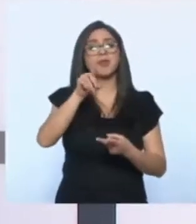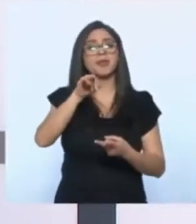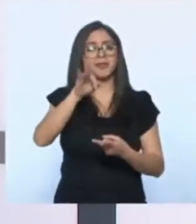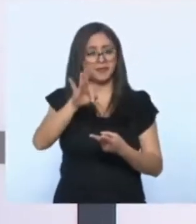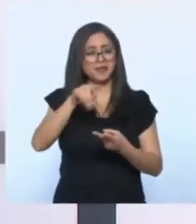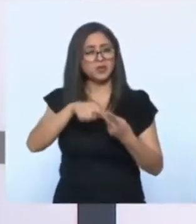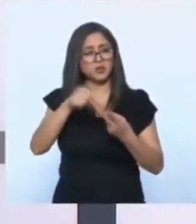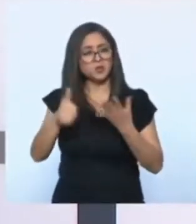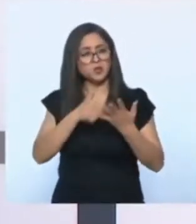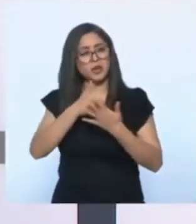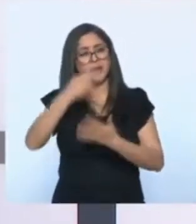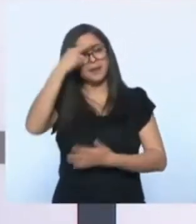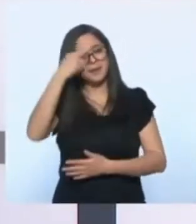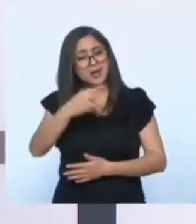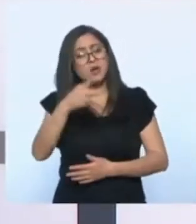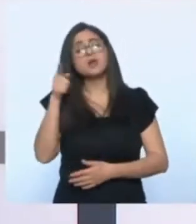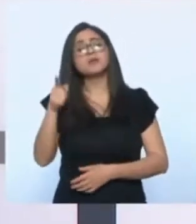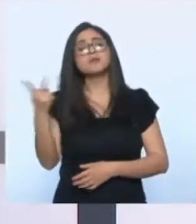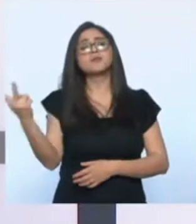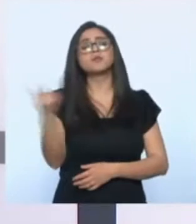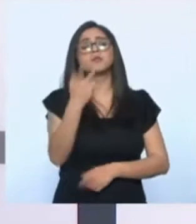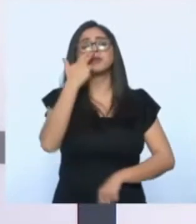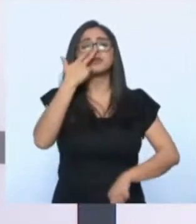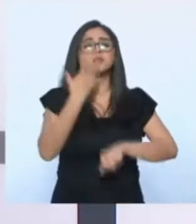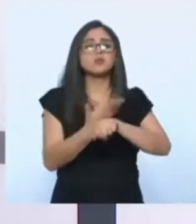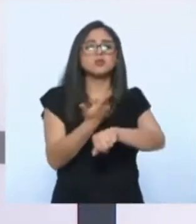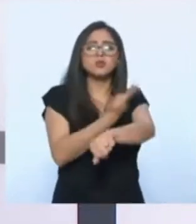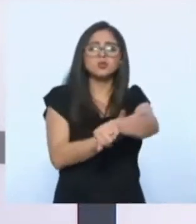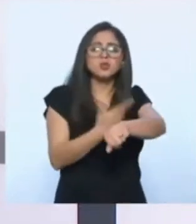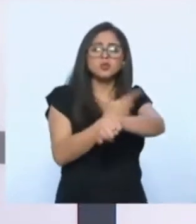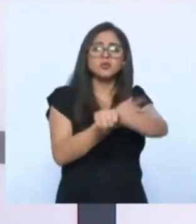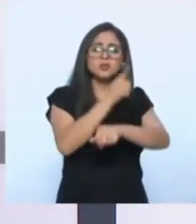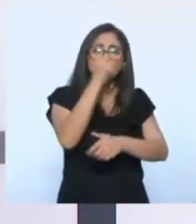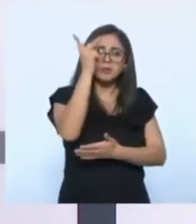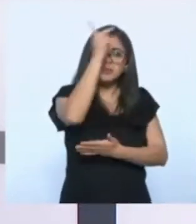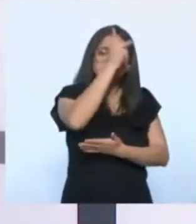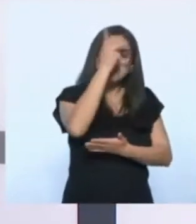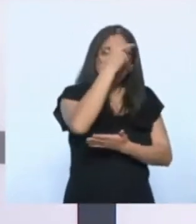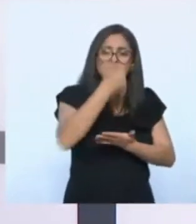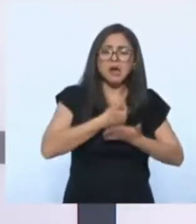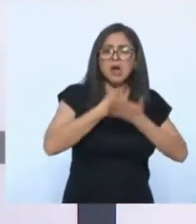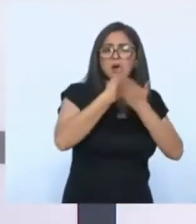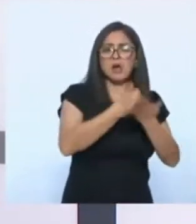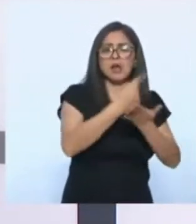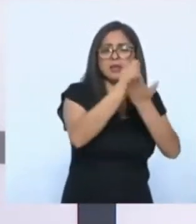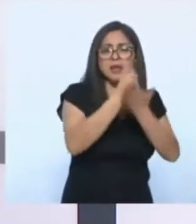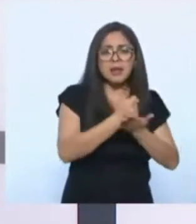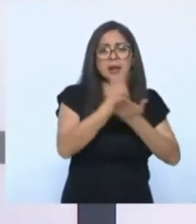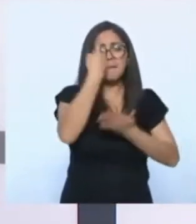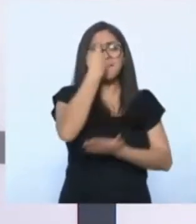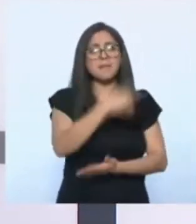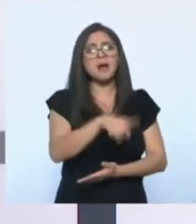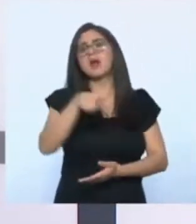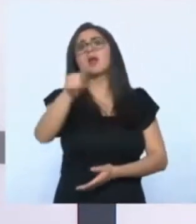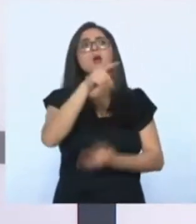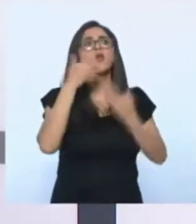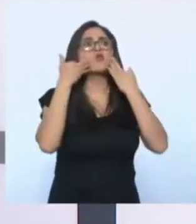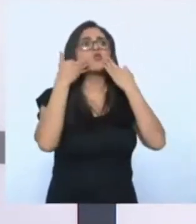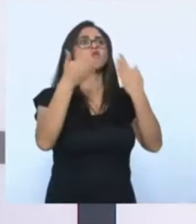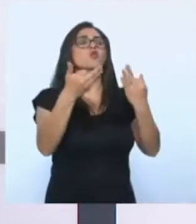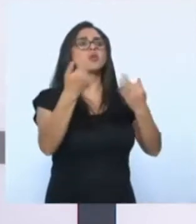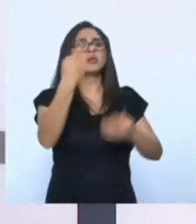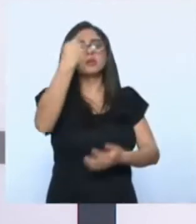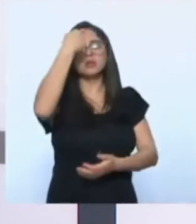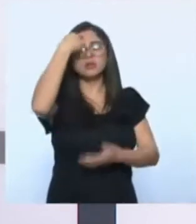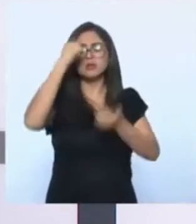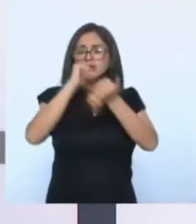que les den un acompañamiento psicológico y emocional, ¿no? ¿Qué es lo más importante? Para superar el trauma. Y se está pidiendo que se haga